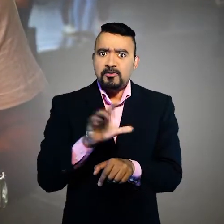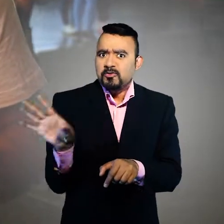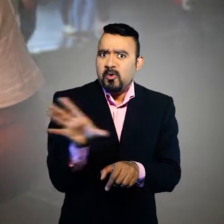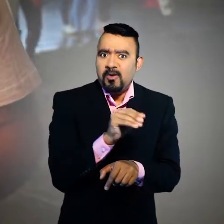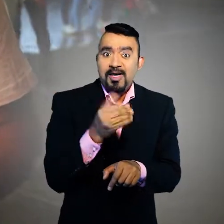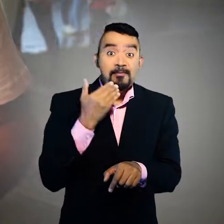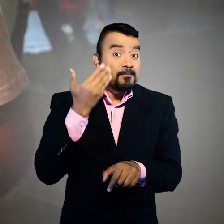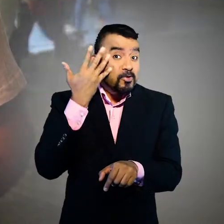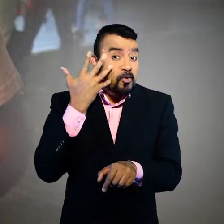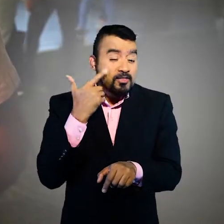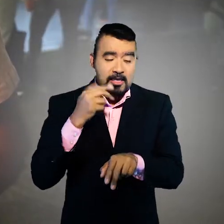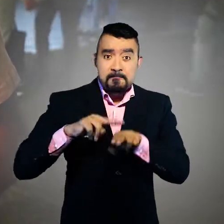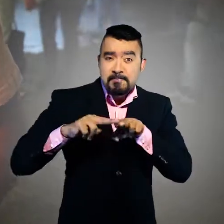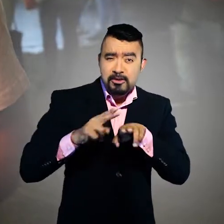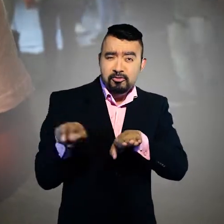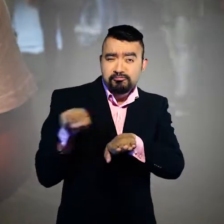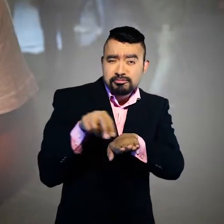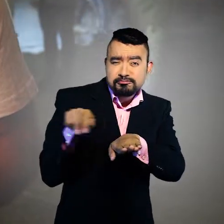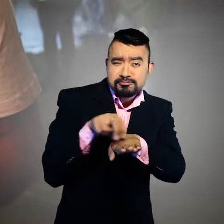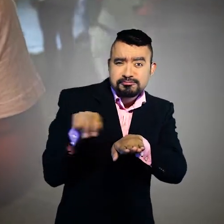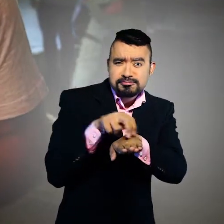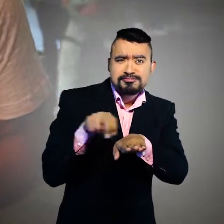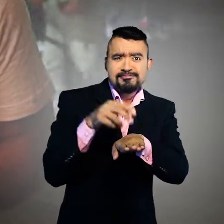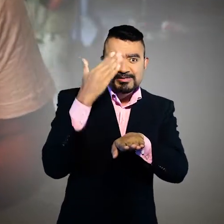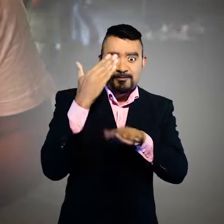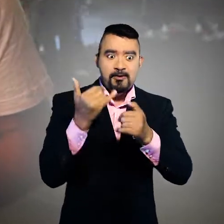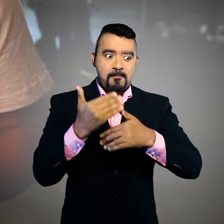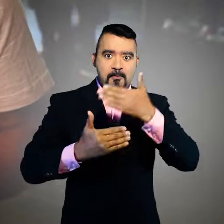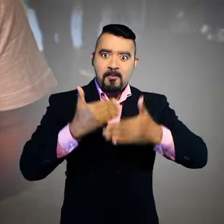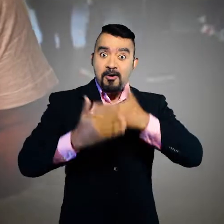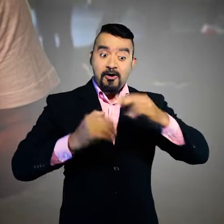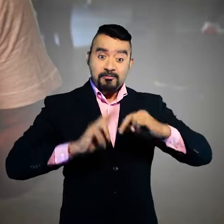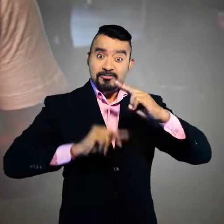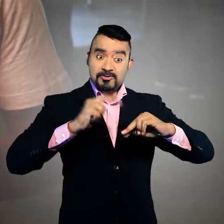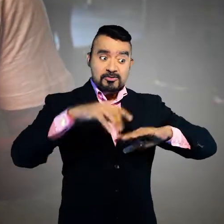personas felices de los